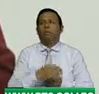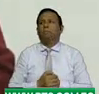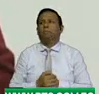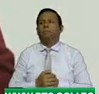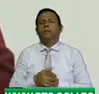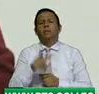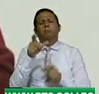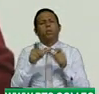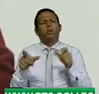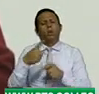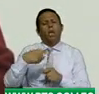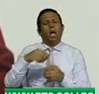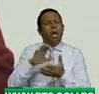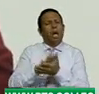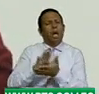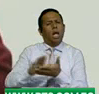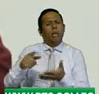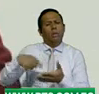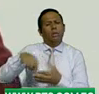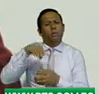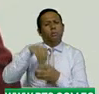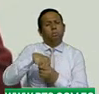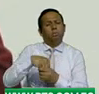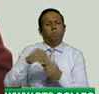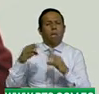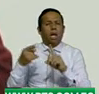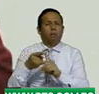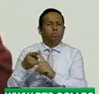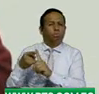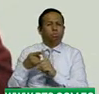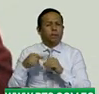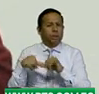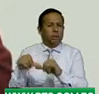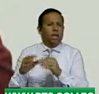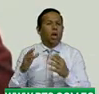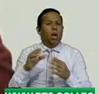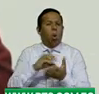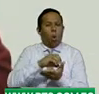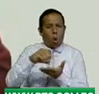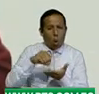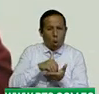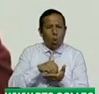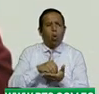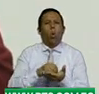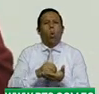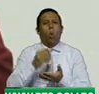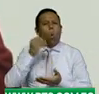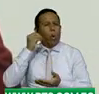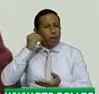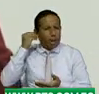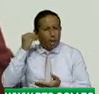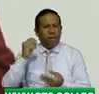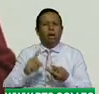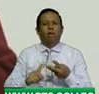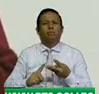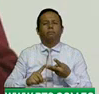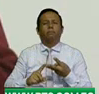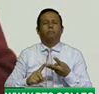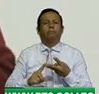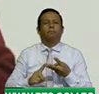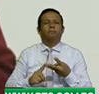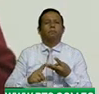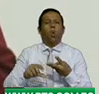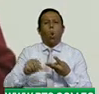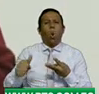la no presencialidad, la provincia del Oro, los cantones Orellana y Joya de los Sachas, y